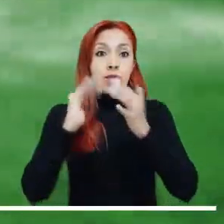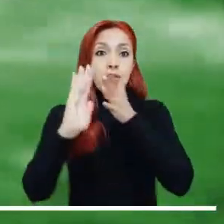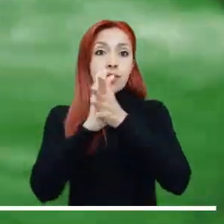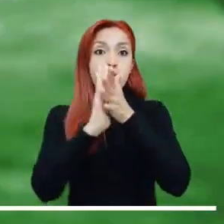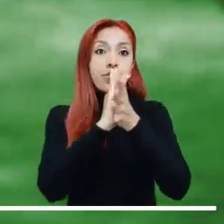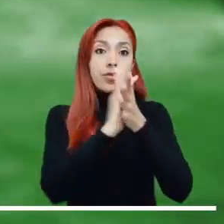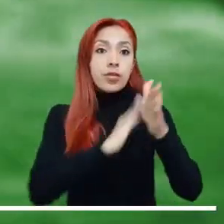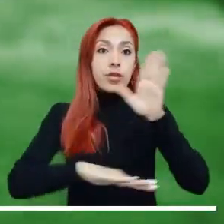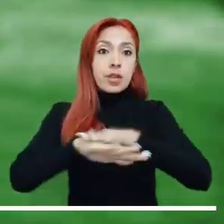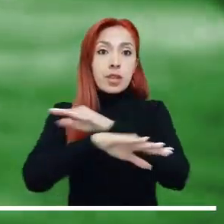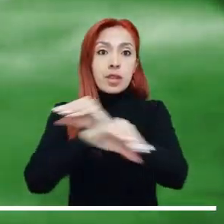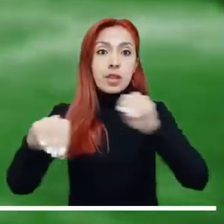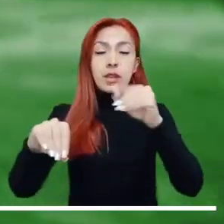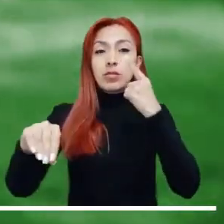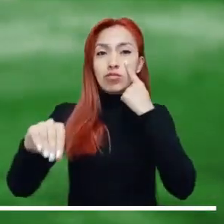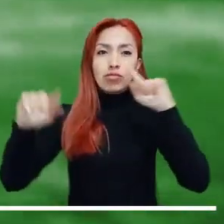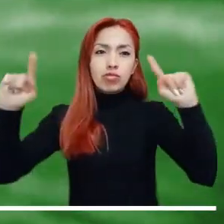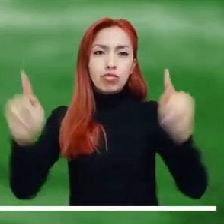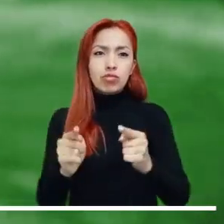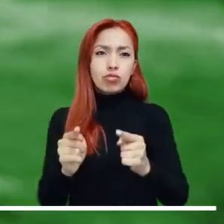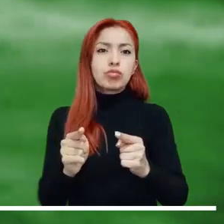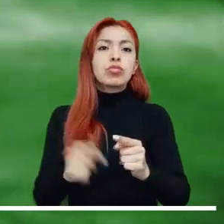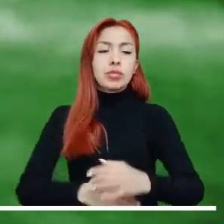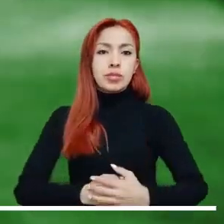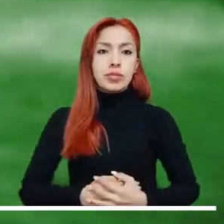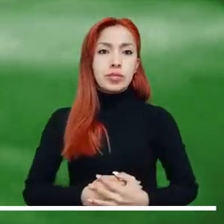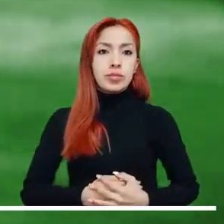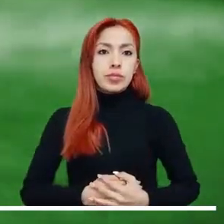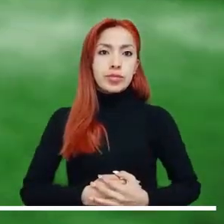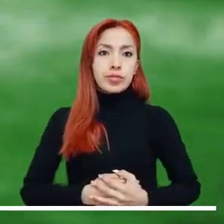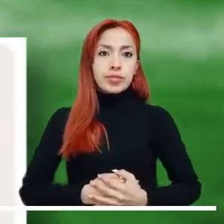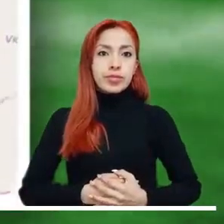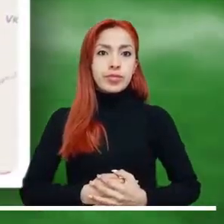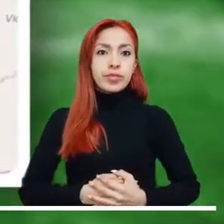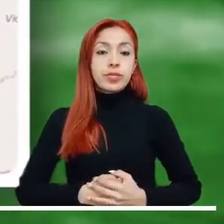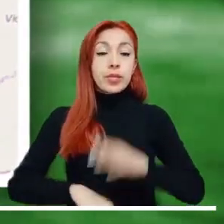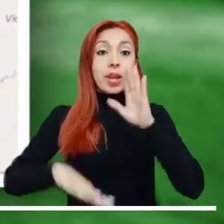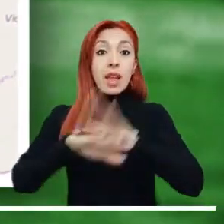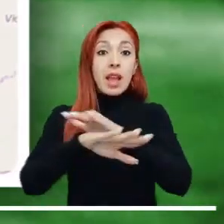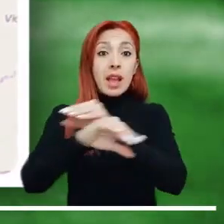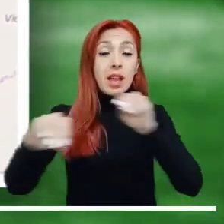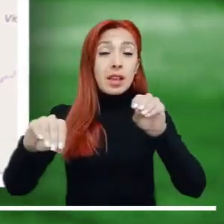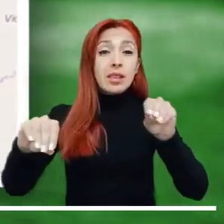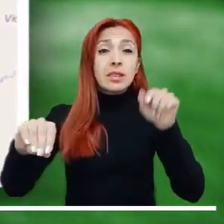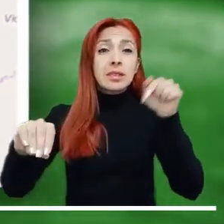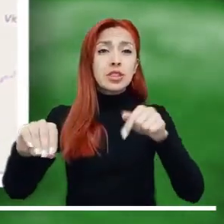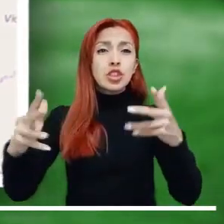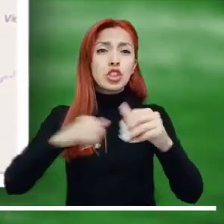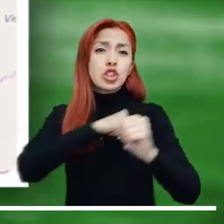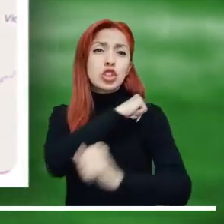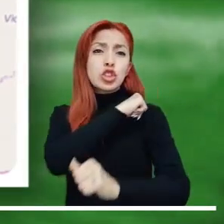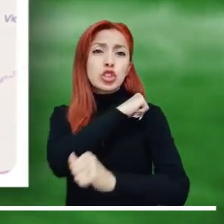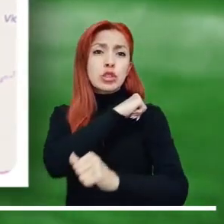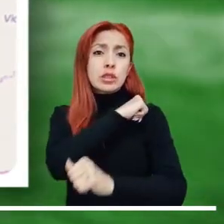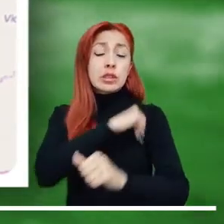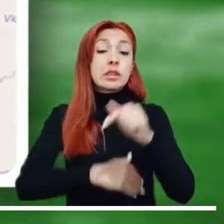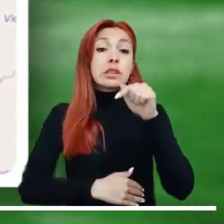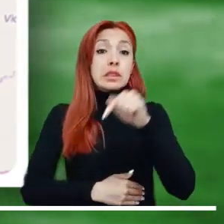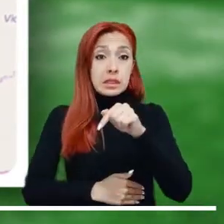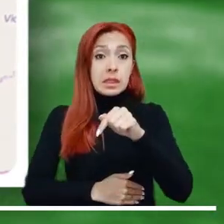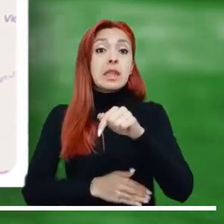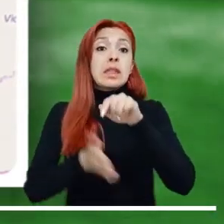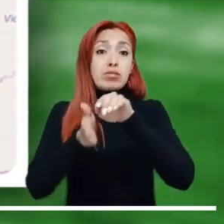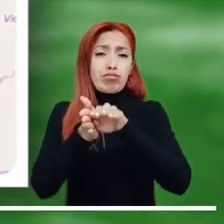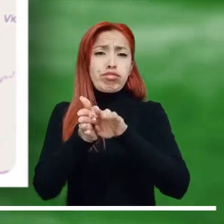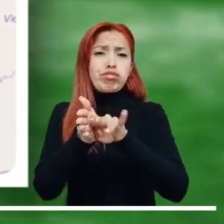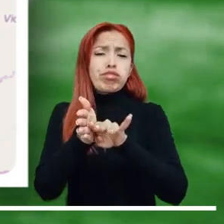En esta sección los invitamos a conocer un breve resumen de las alertas que se encuentran activas. Alerta en Boyacá por los